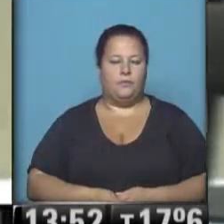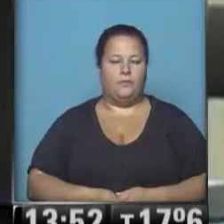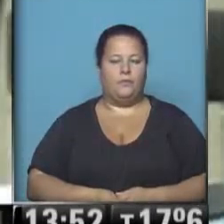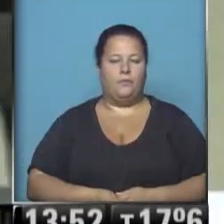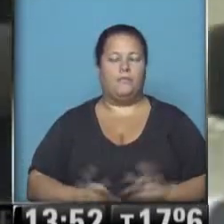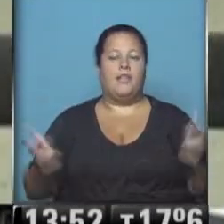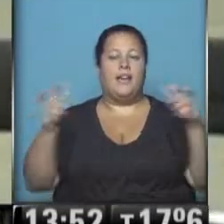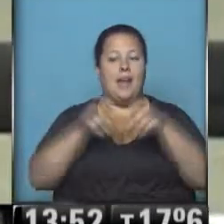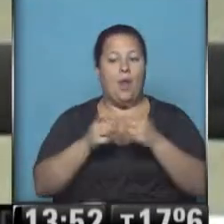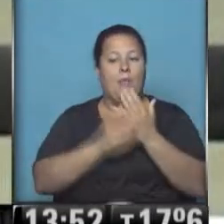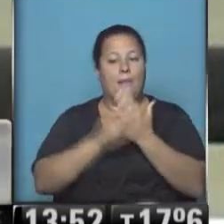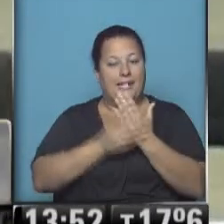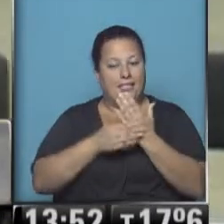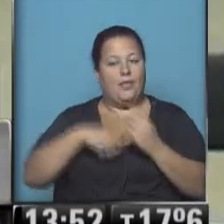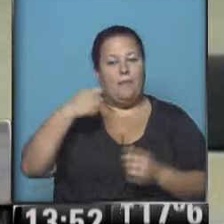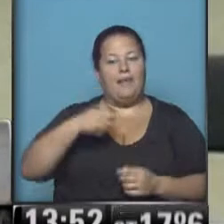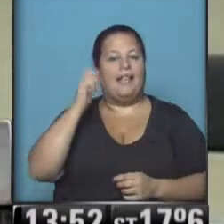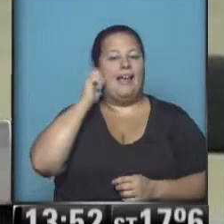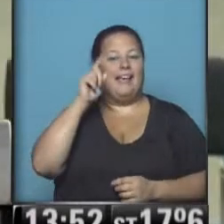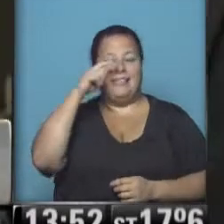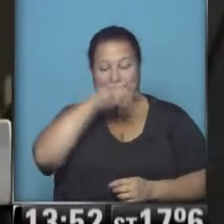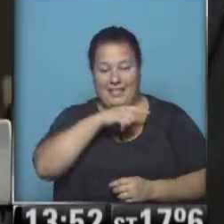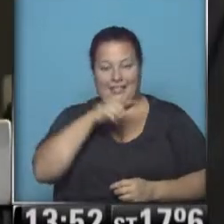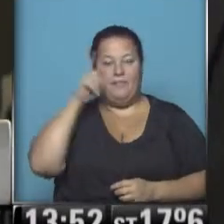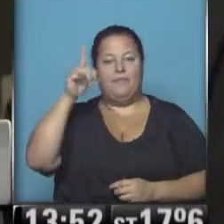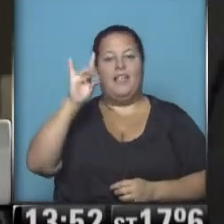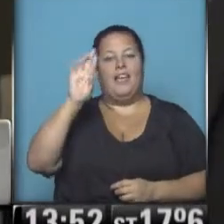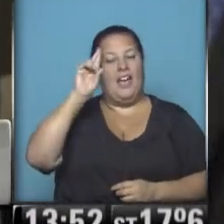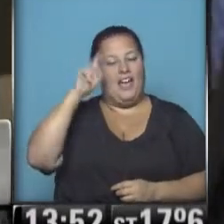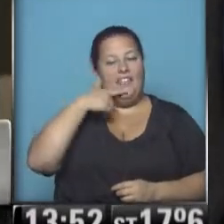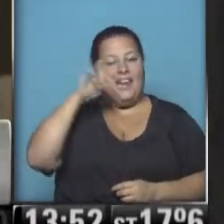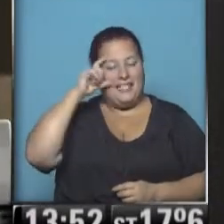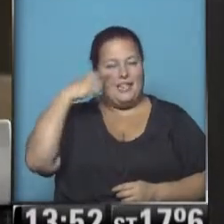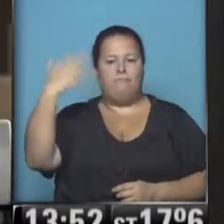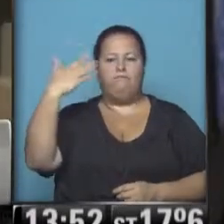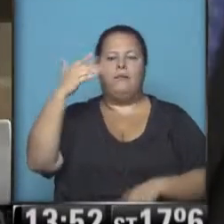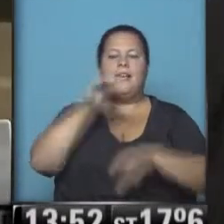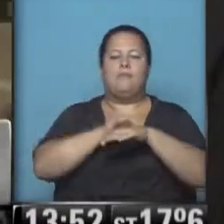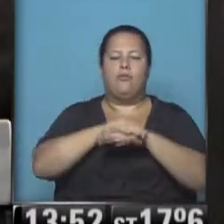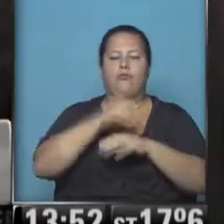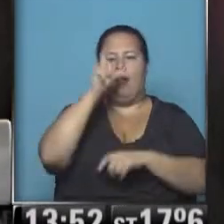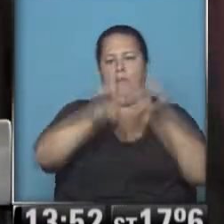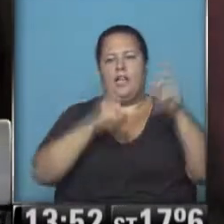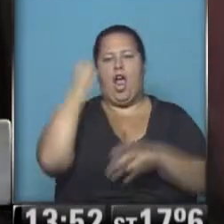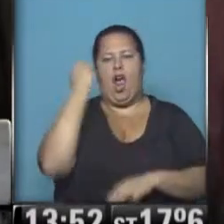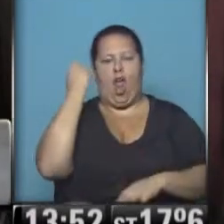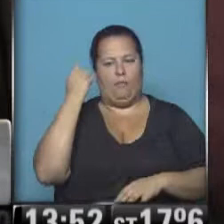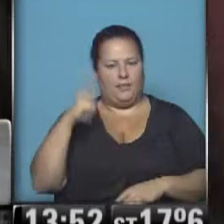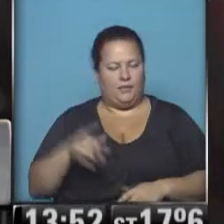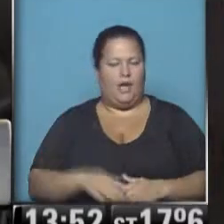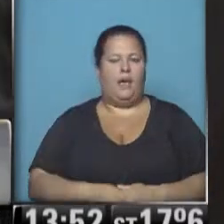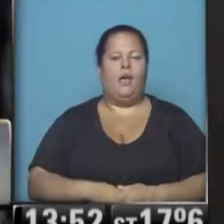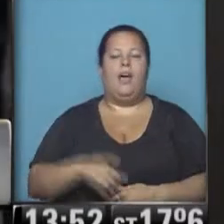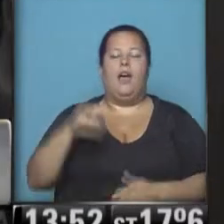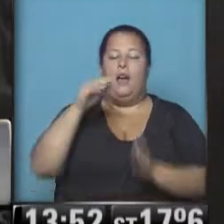La reunión de ministros de finanzas del G7 se inició en Dresde, con un simposio a cargo de renombrados economistas independientes.